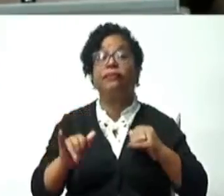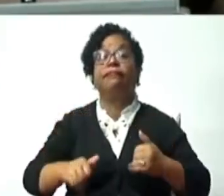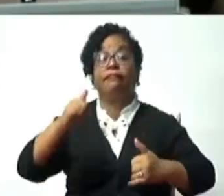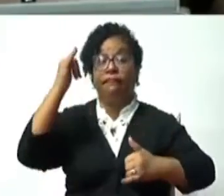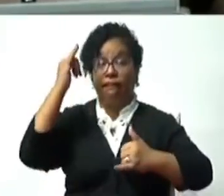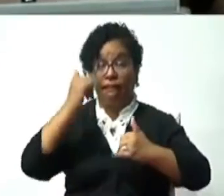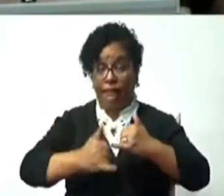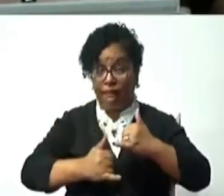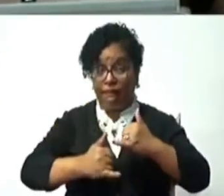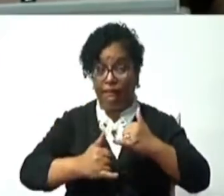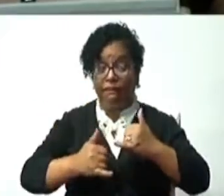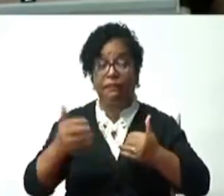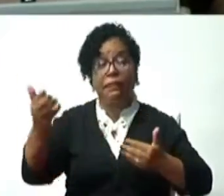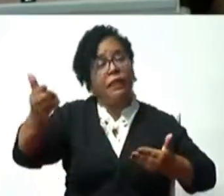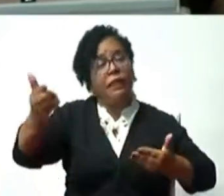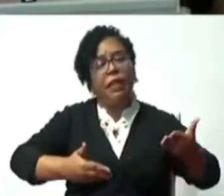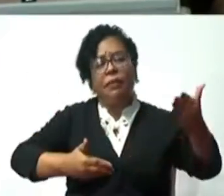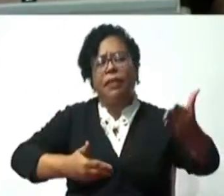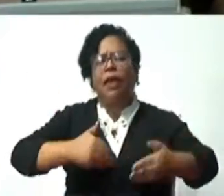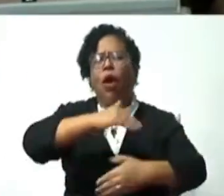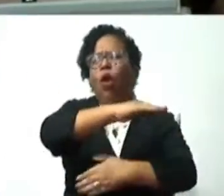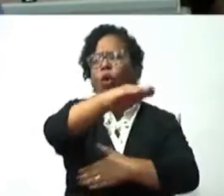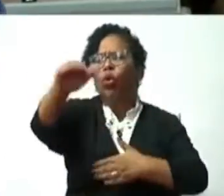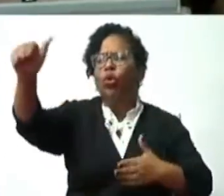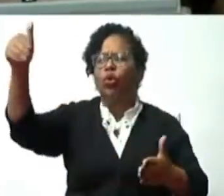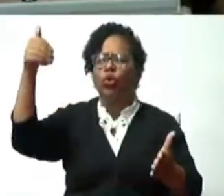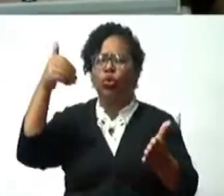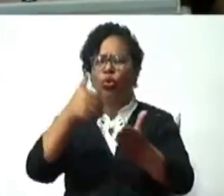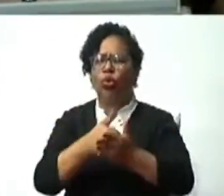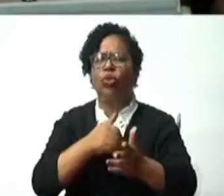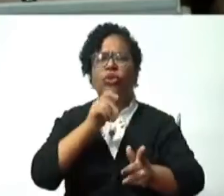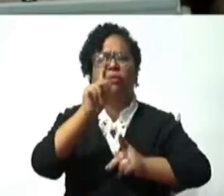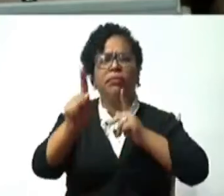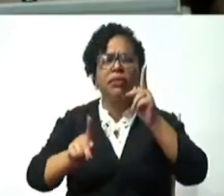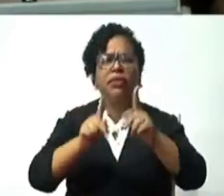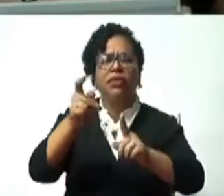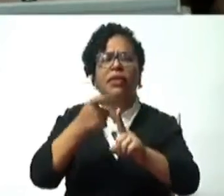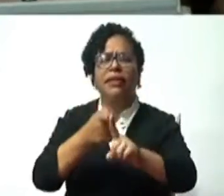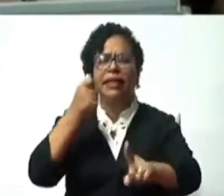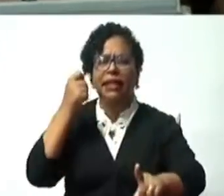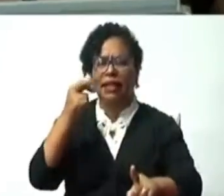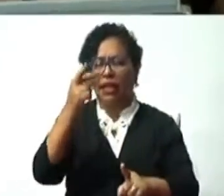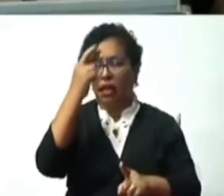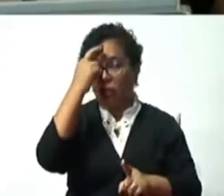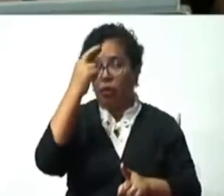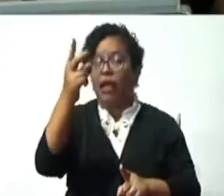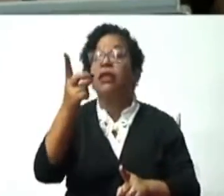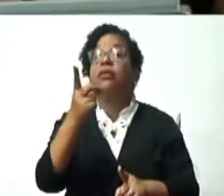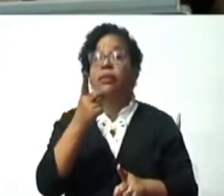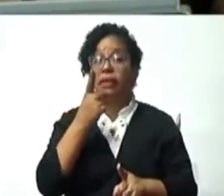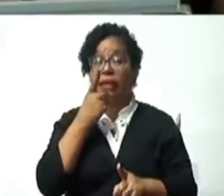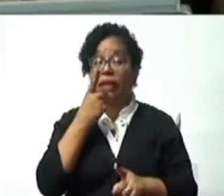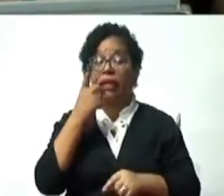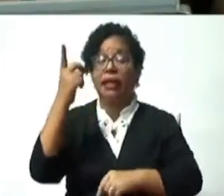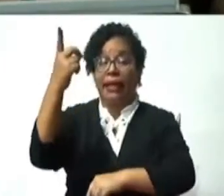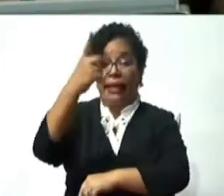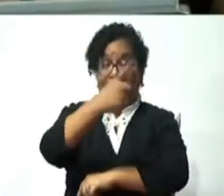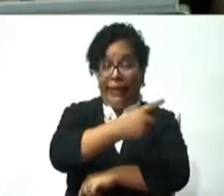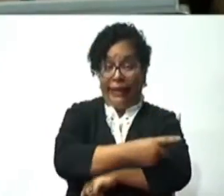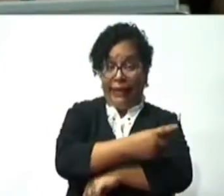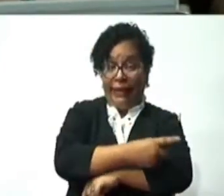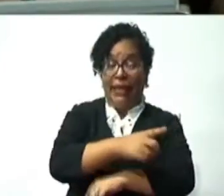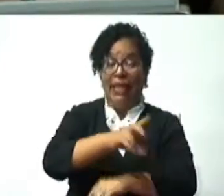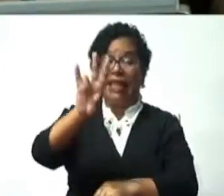invitamos a todos los dominicanos y dominicanas a que este jueves, a que el día 7